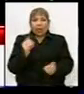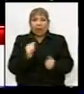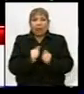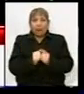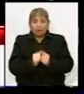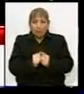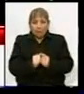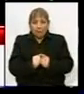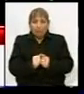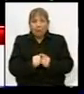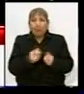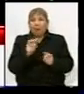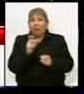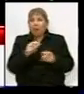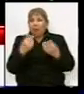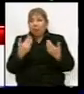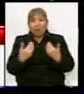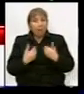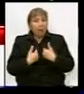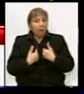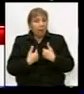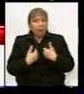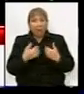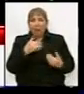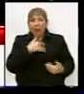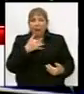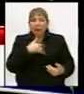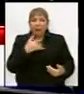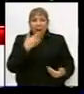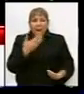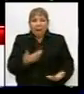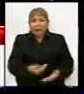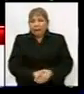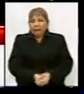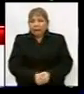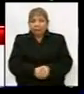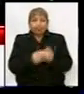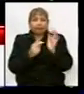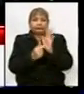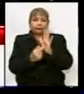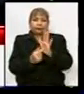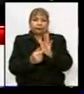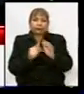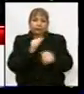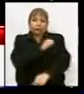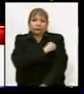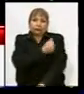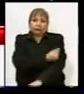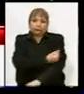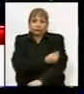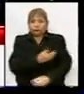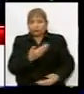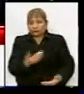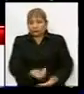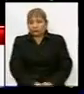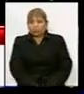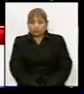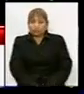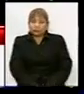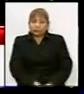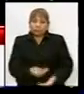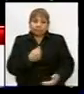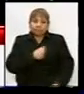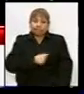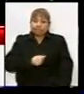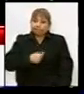el ciudadano no se siente he identificado con su autoridad parlamentaria y es lamentable